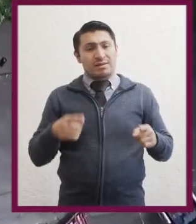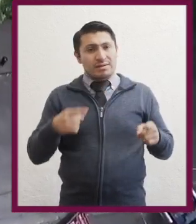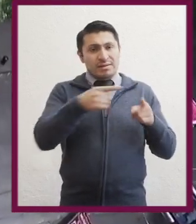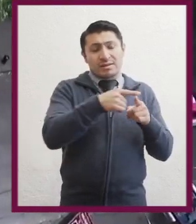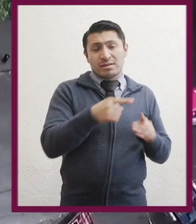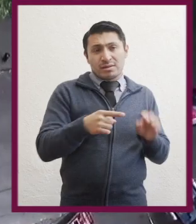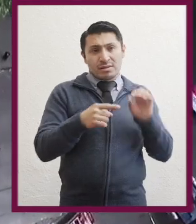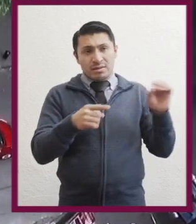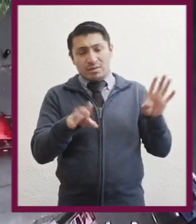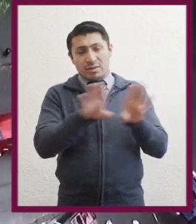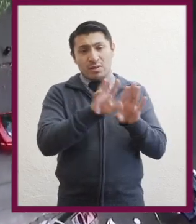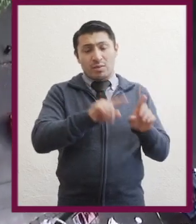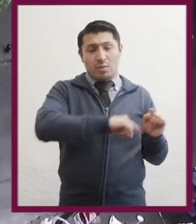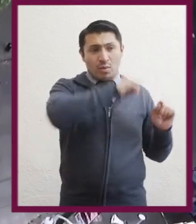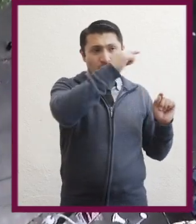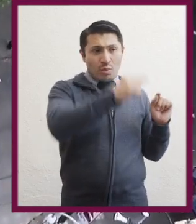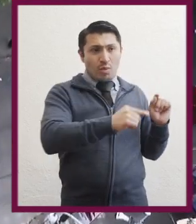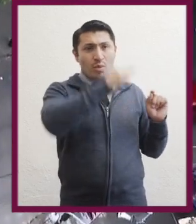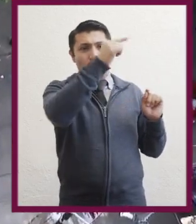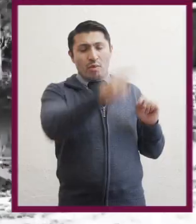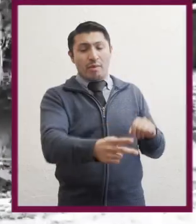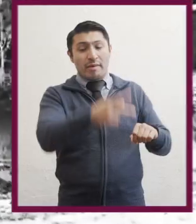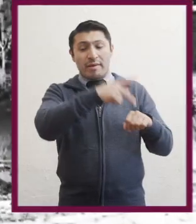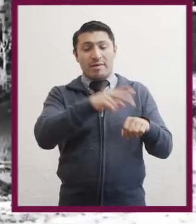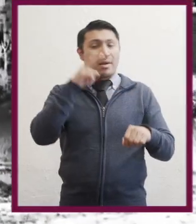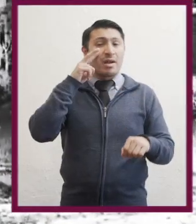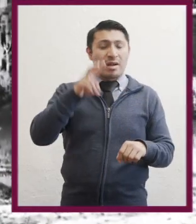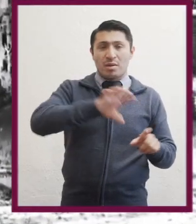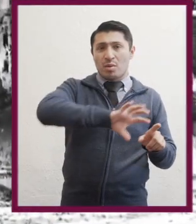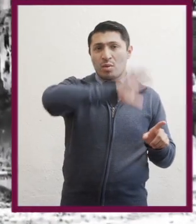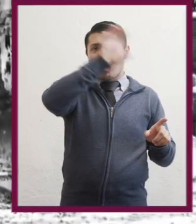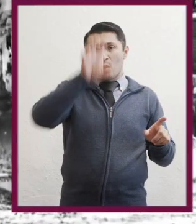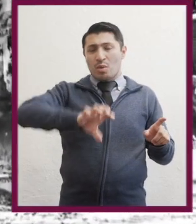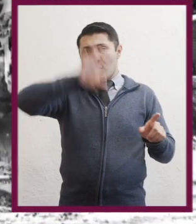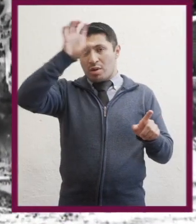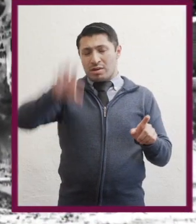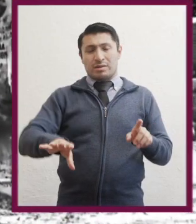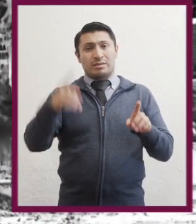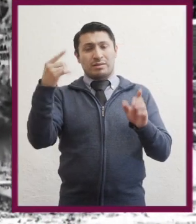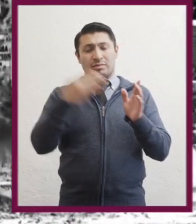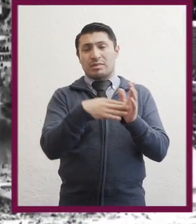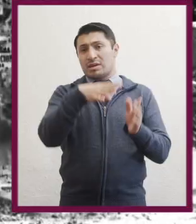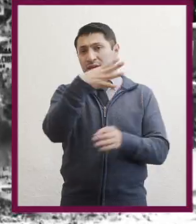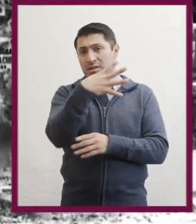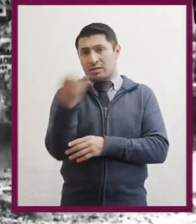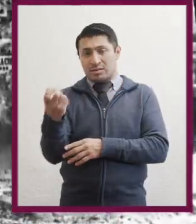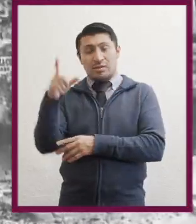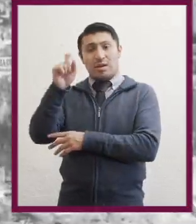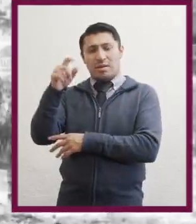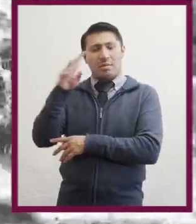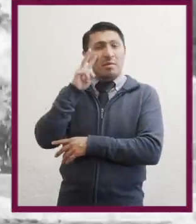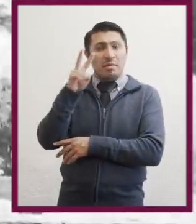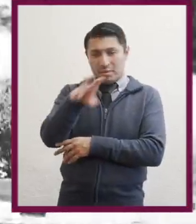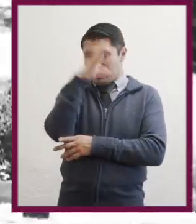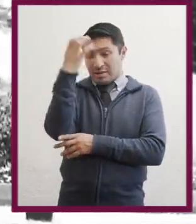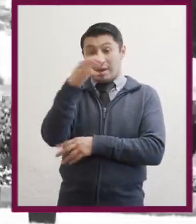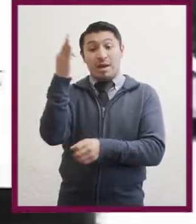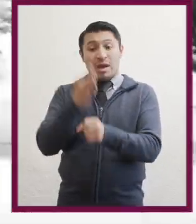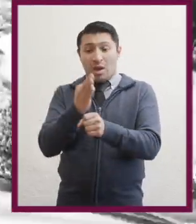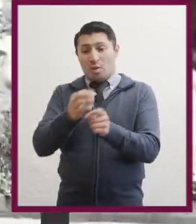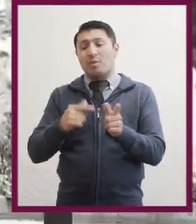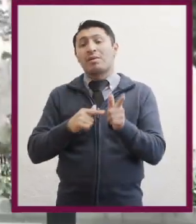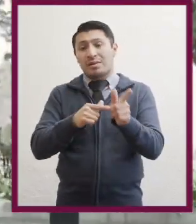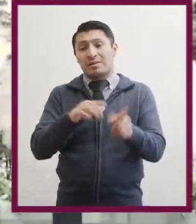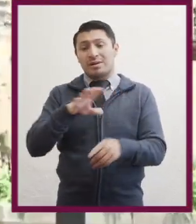del lado poniente por dos arcos de piedra que aparecen en esta solitaria postal de los años 20 y se conservan hasta la